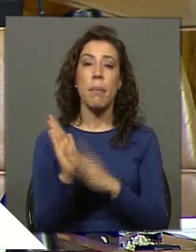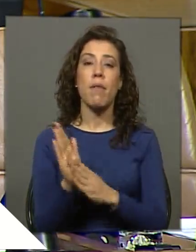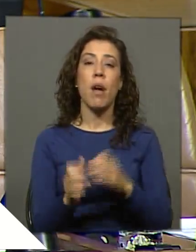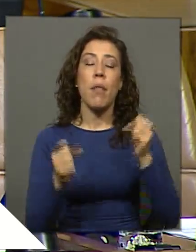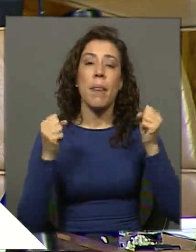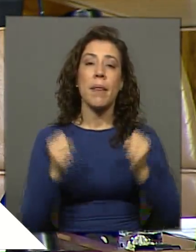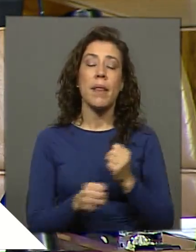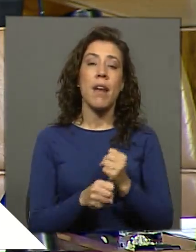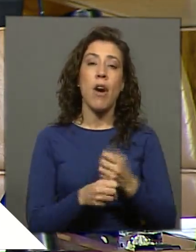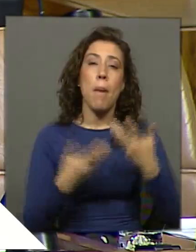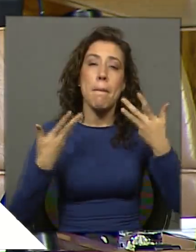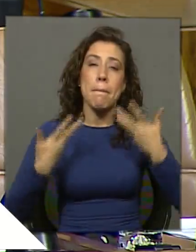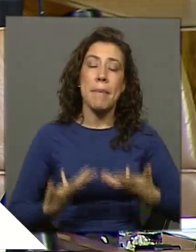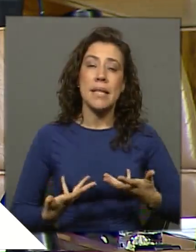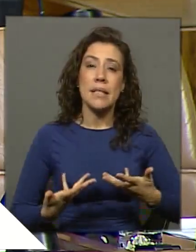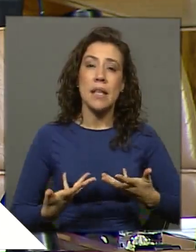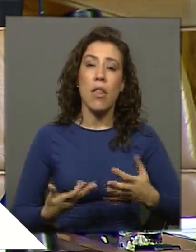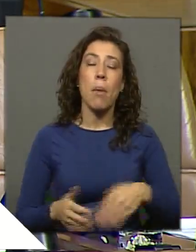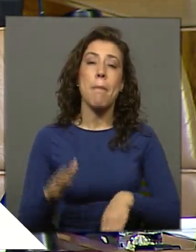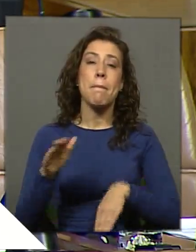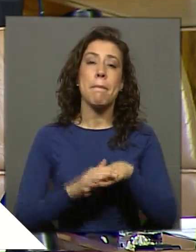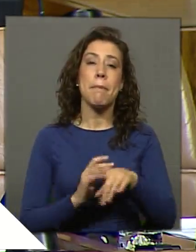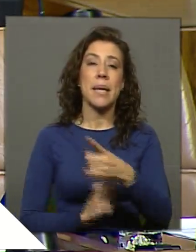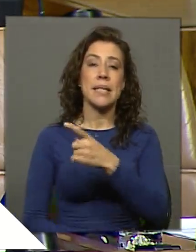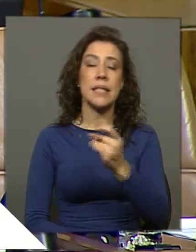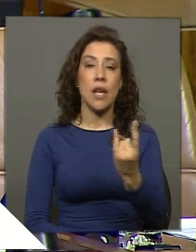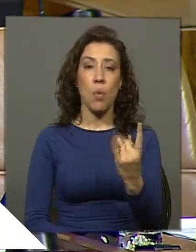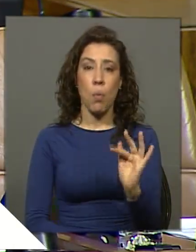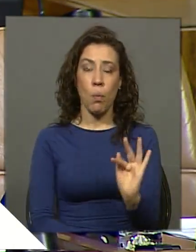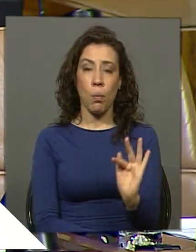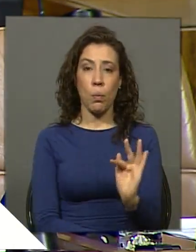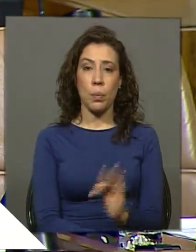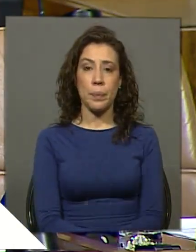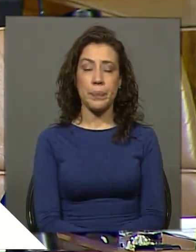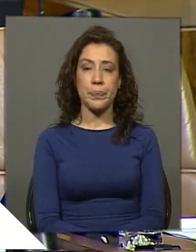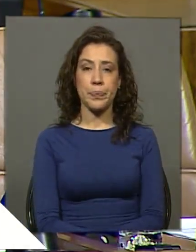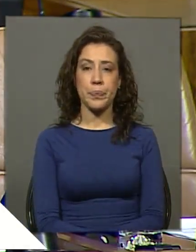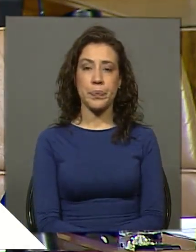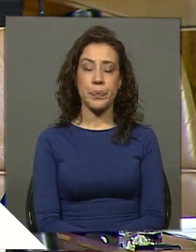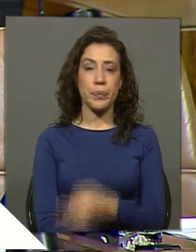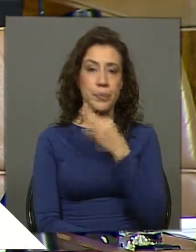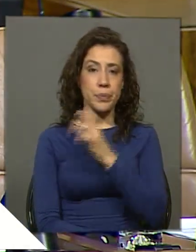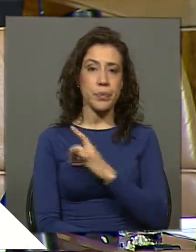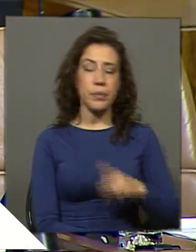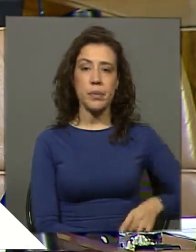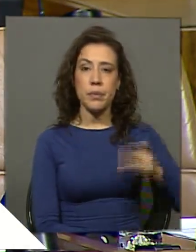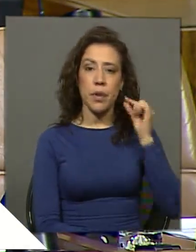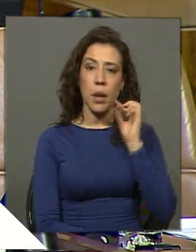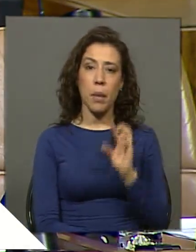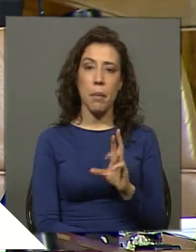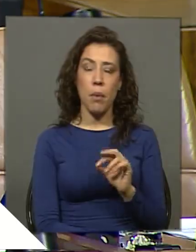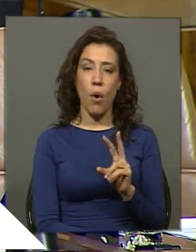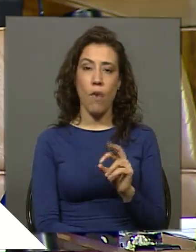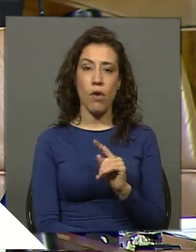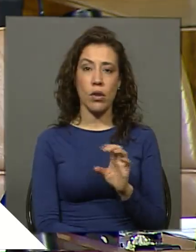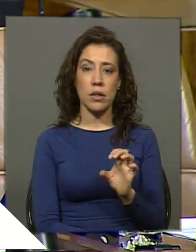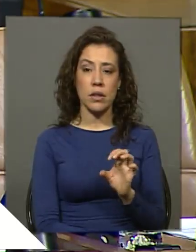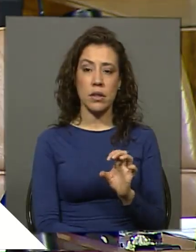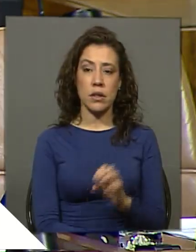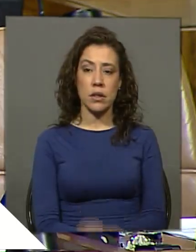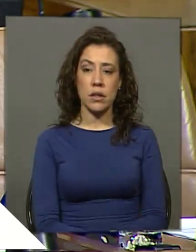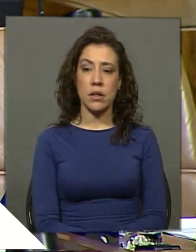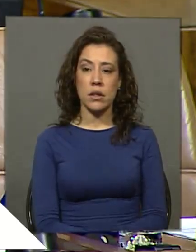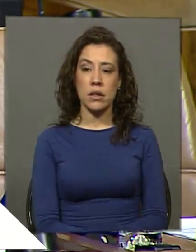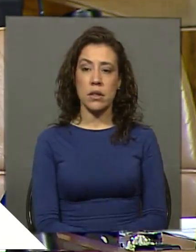pesados con un máximo de 100 UF señalar como ha dicho la diputada provosti y han señalado otros parlamentarios que